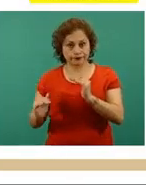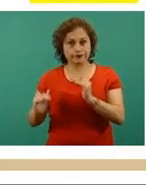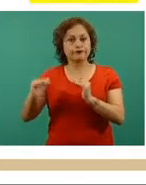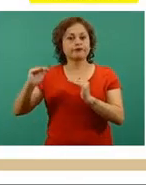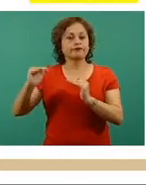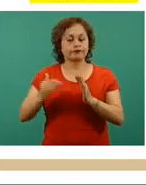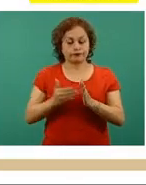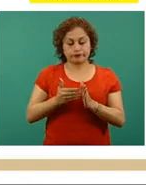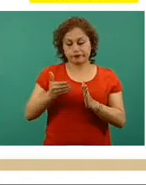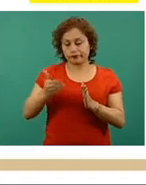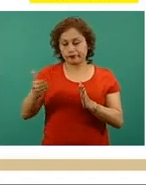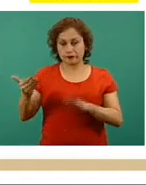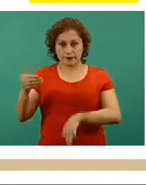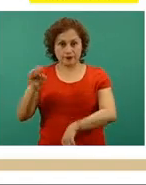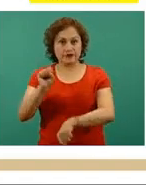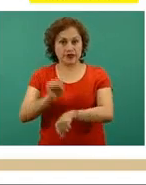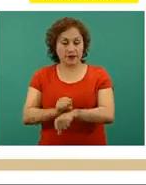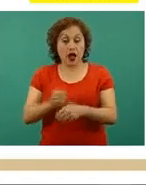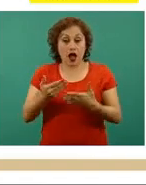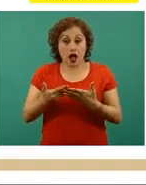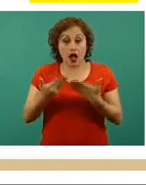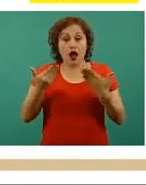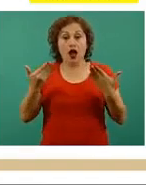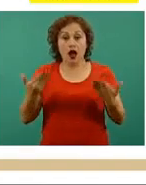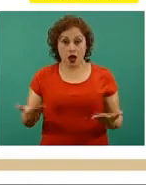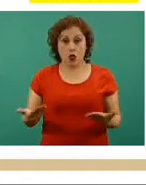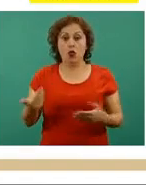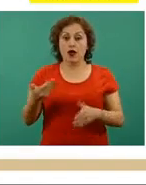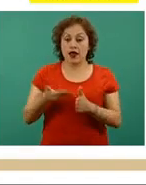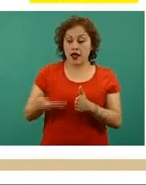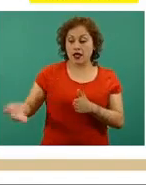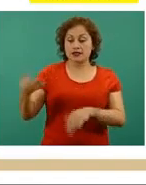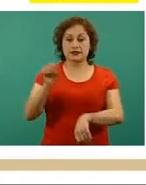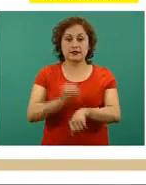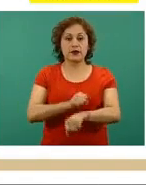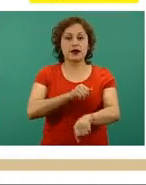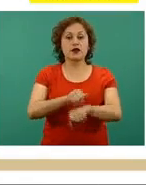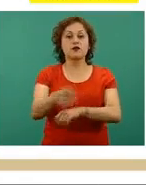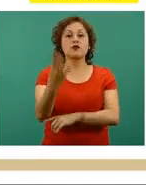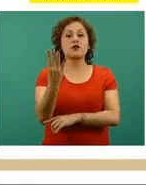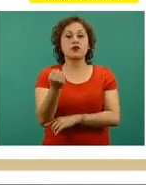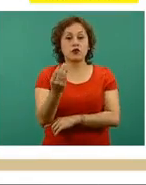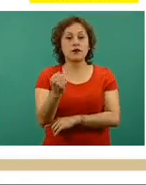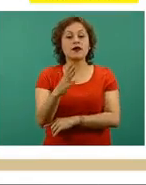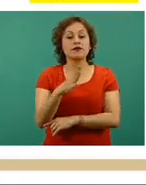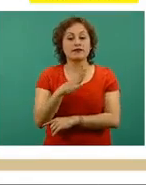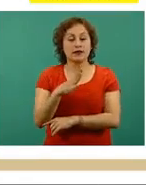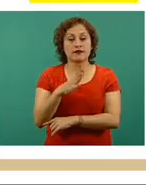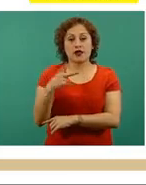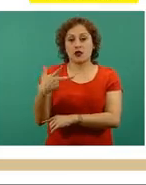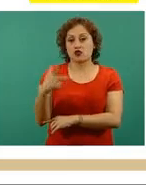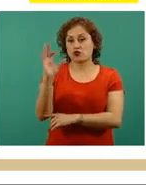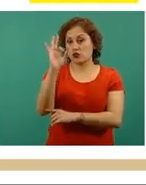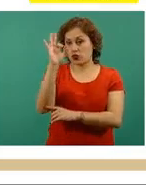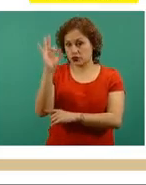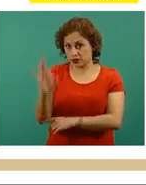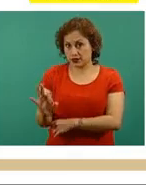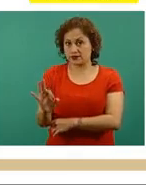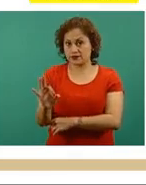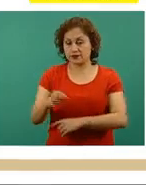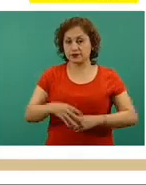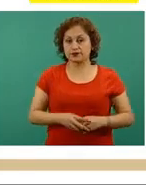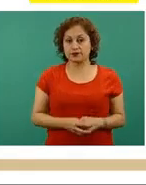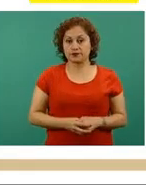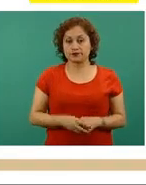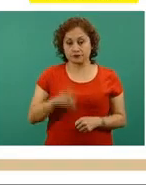semanas epidemiológicas, hasta en este momento, en la semana 9, estar en una letalidad del 8%. Este también es un